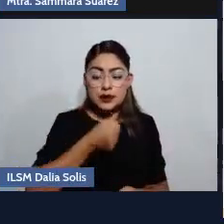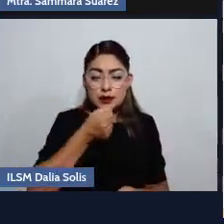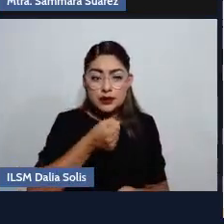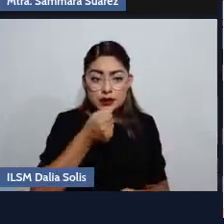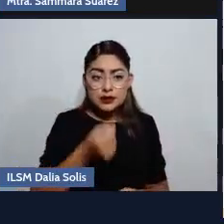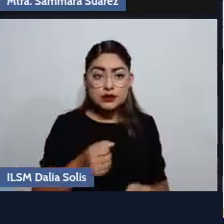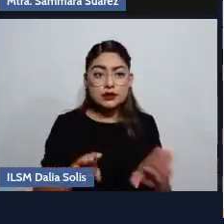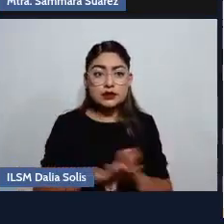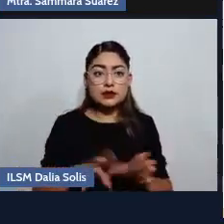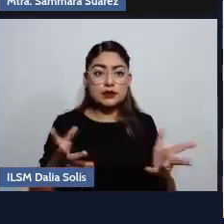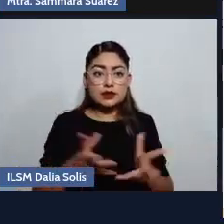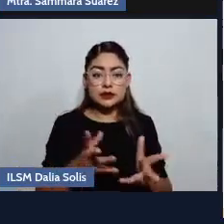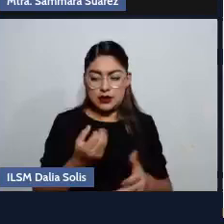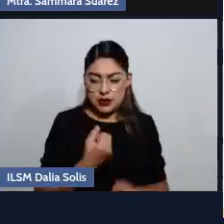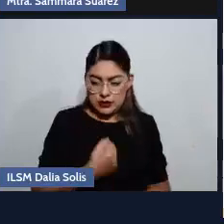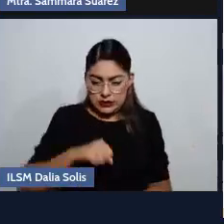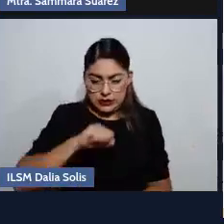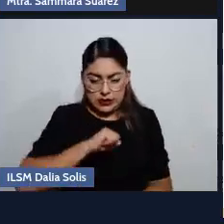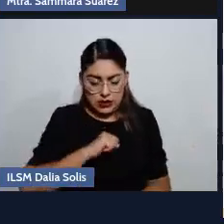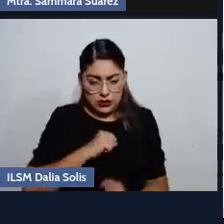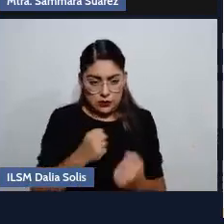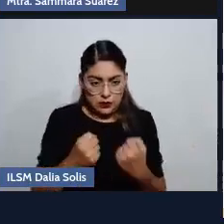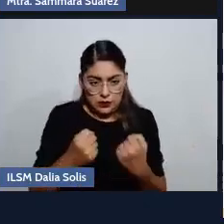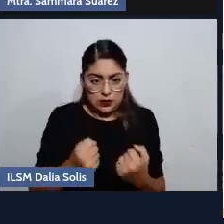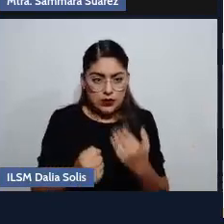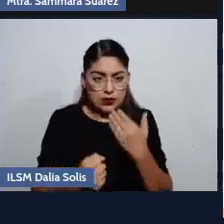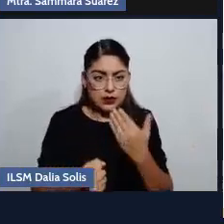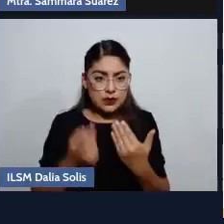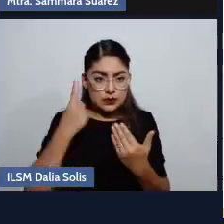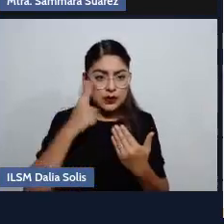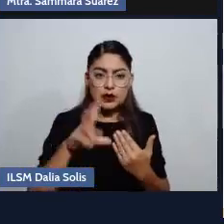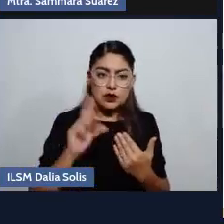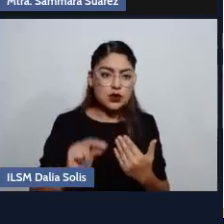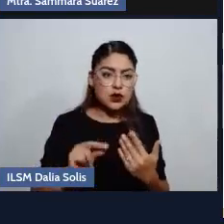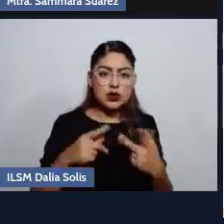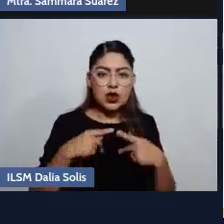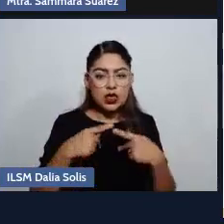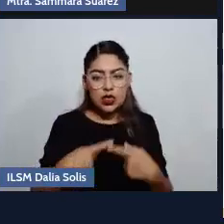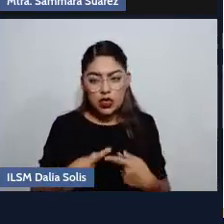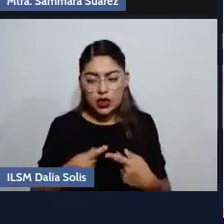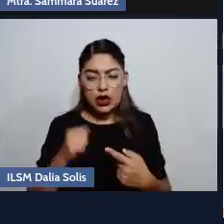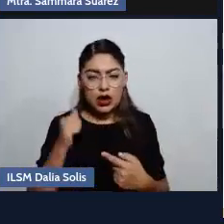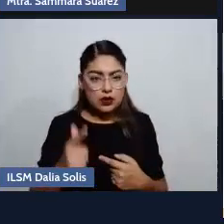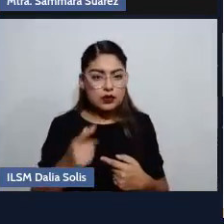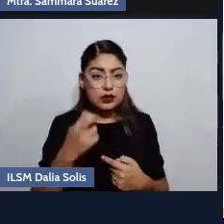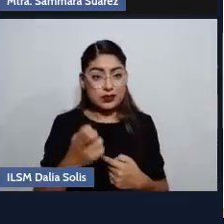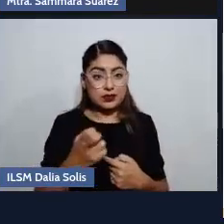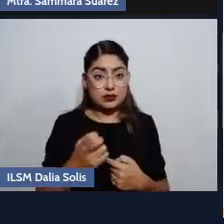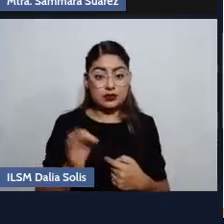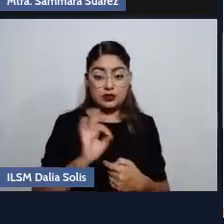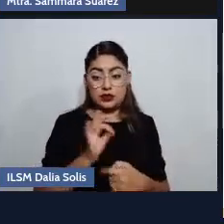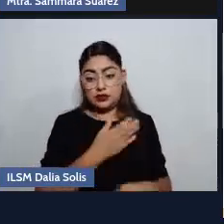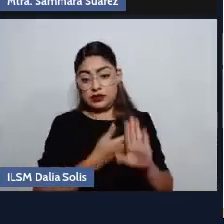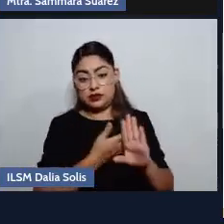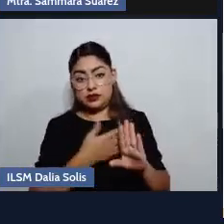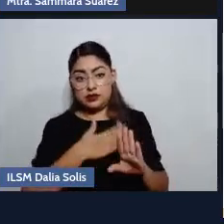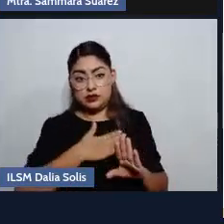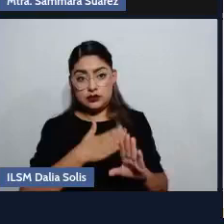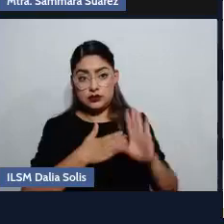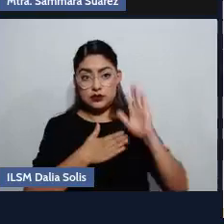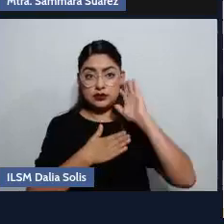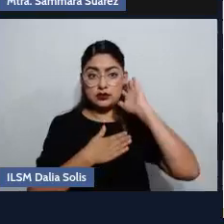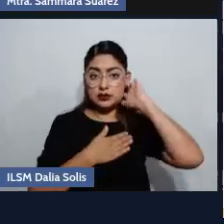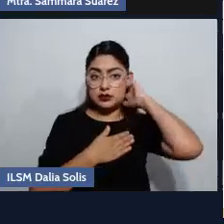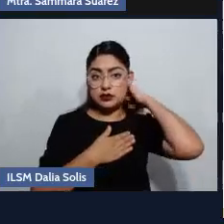sanos posibles para que no padezcamos algo que a lo mejor hasta es congénito, ¿no? Así es. O sea,